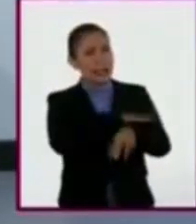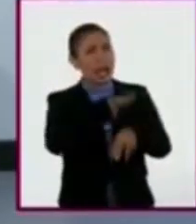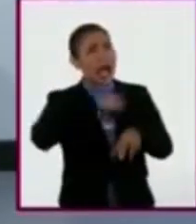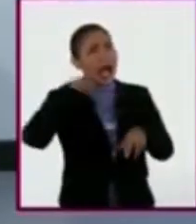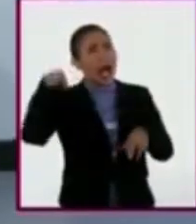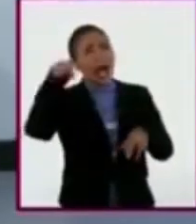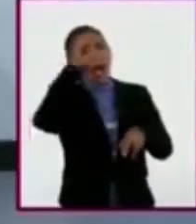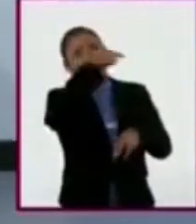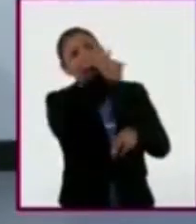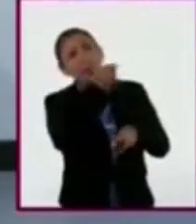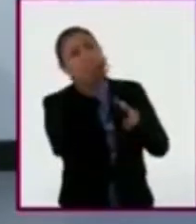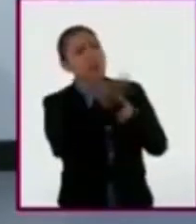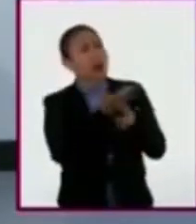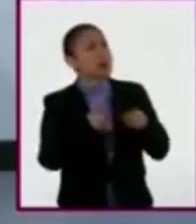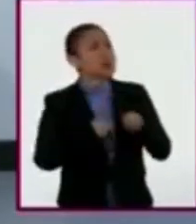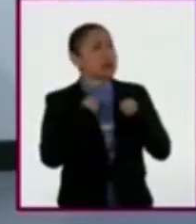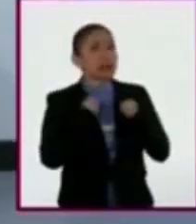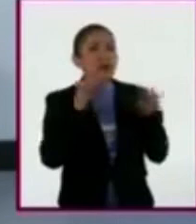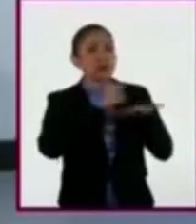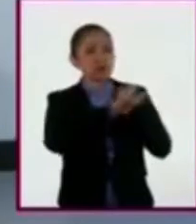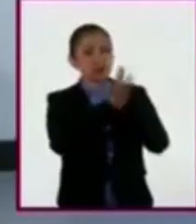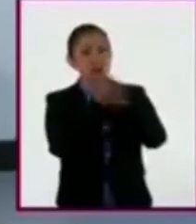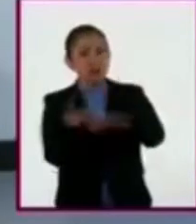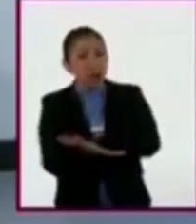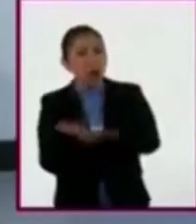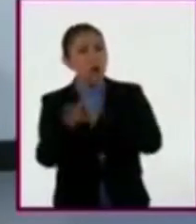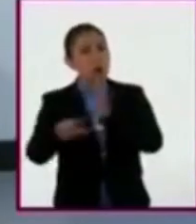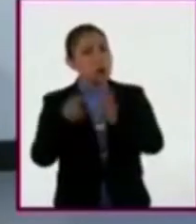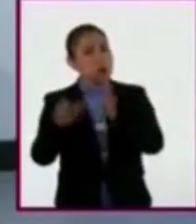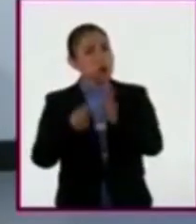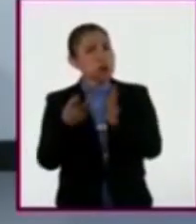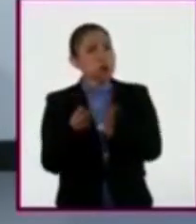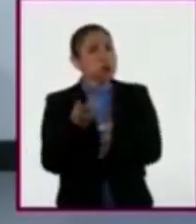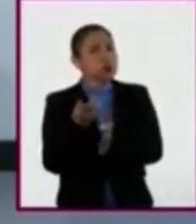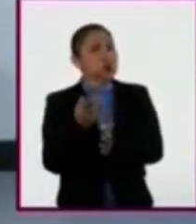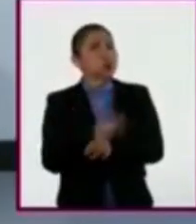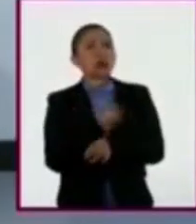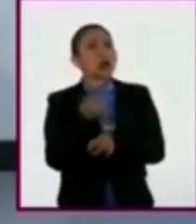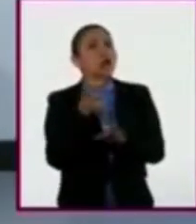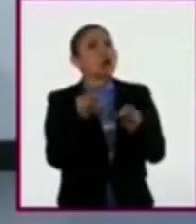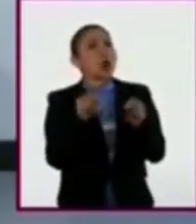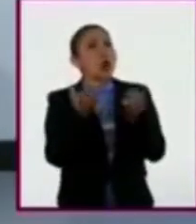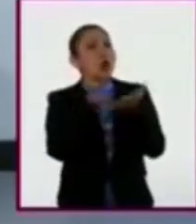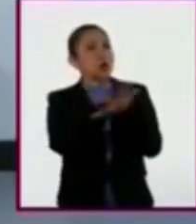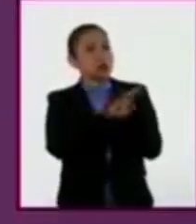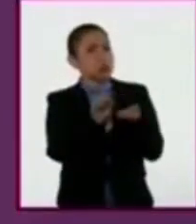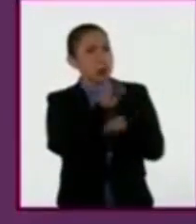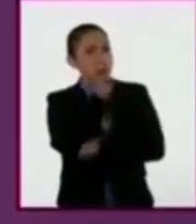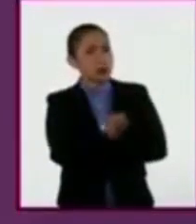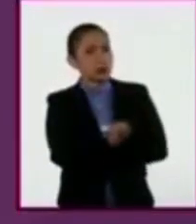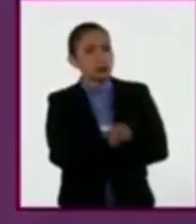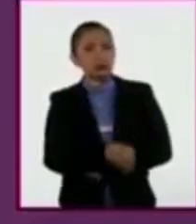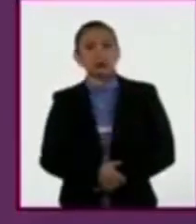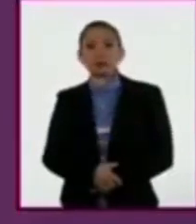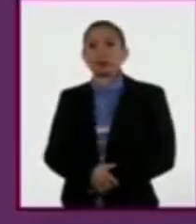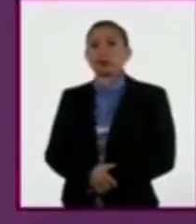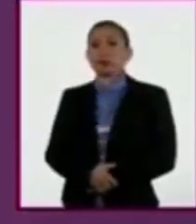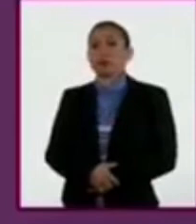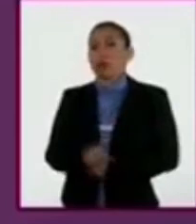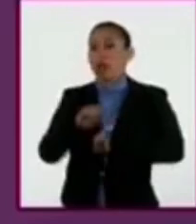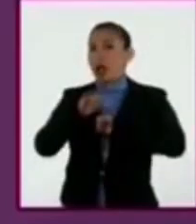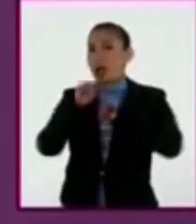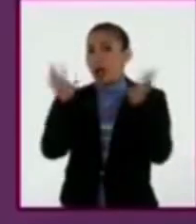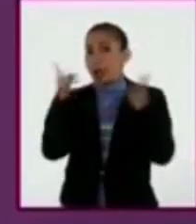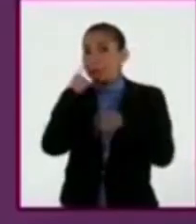presente en cada parte de nuestra vida y se transforma de manera frecuente, ya que no se destruye. Así